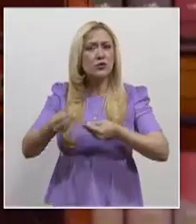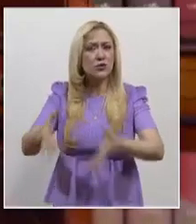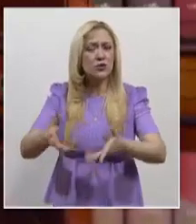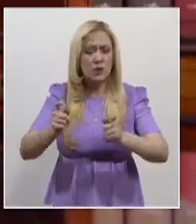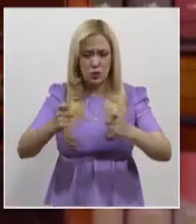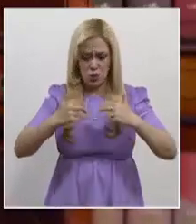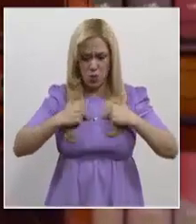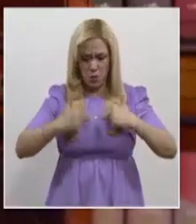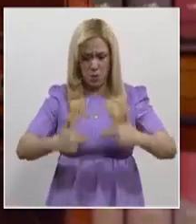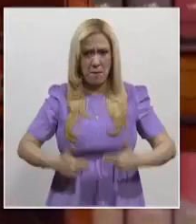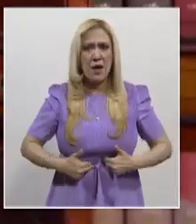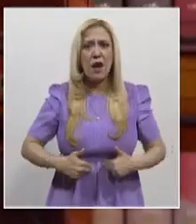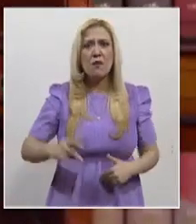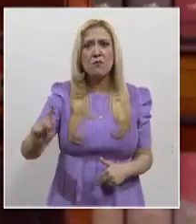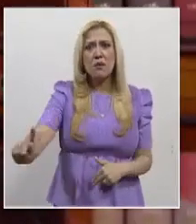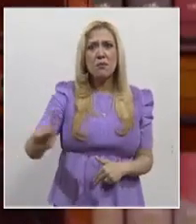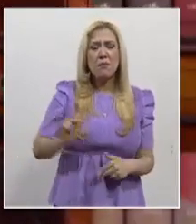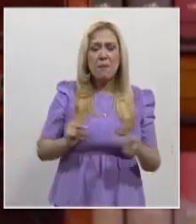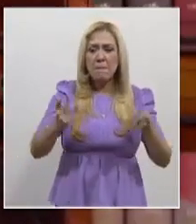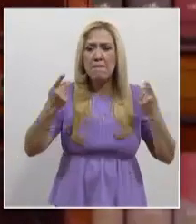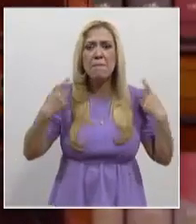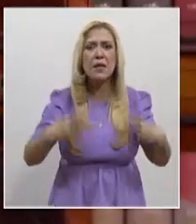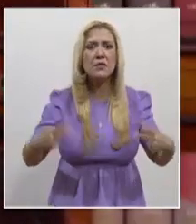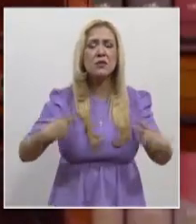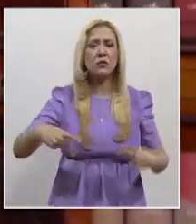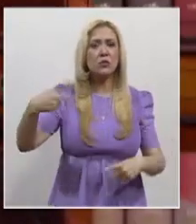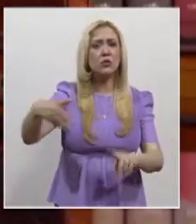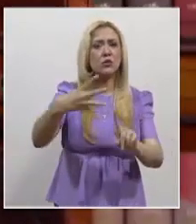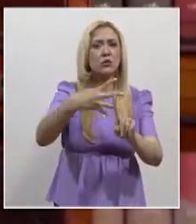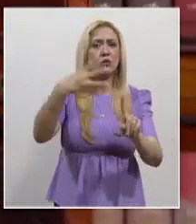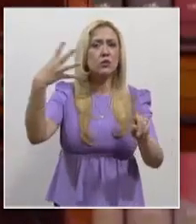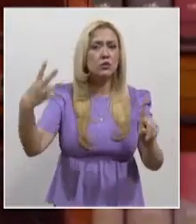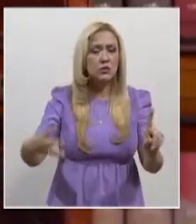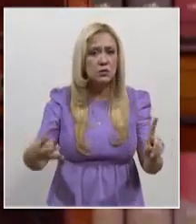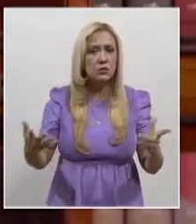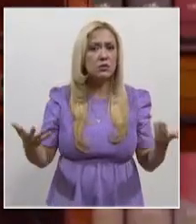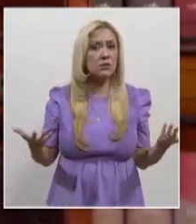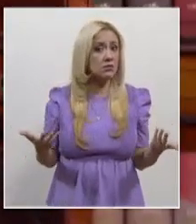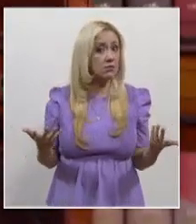humanos de las personas de la diversidad sexual y de género.